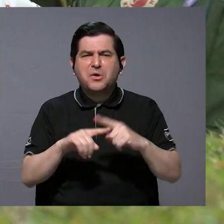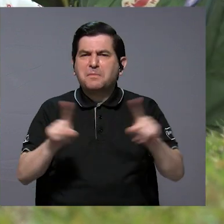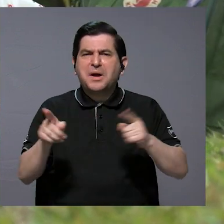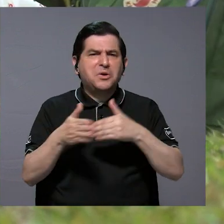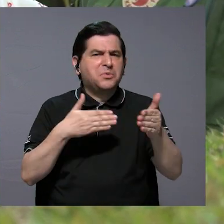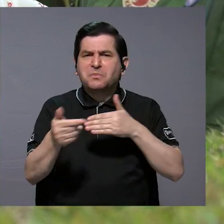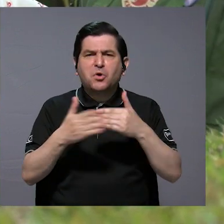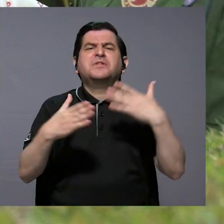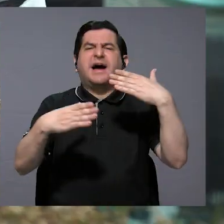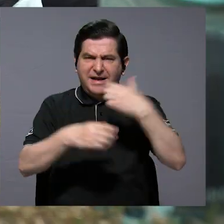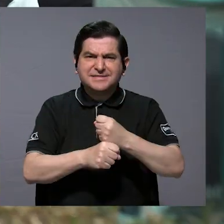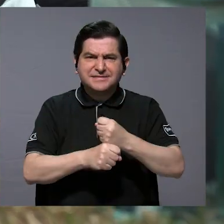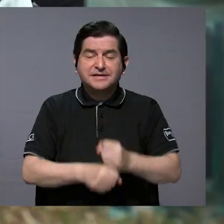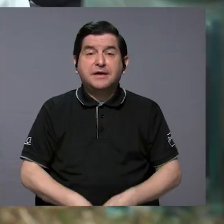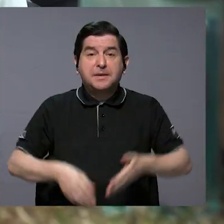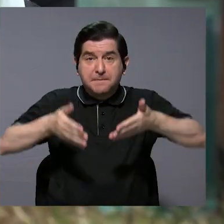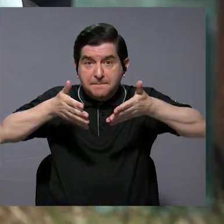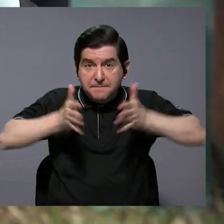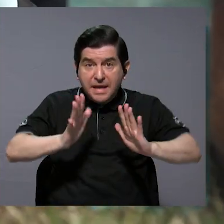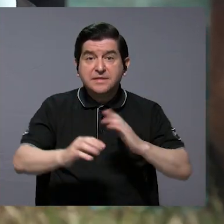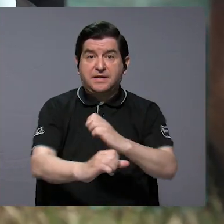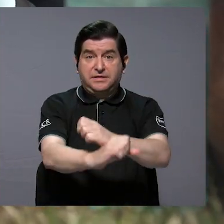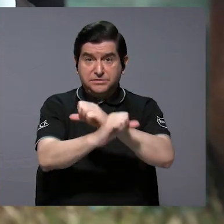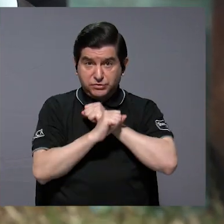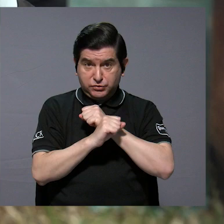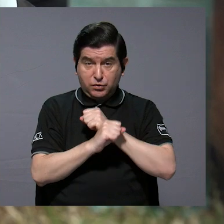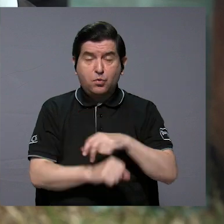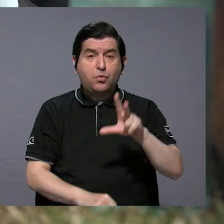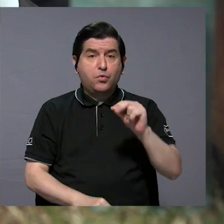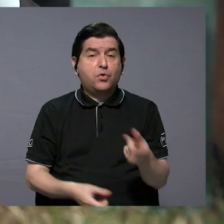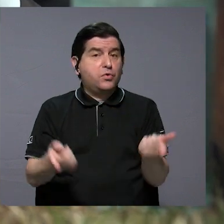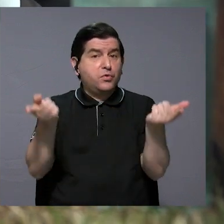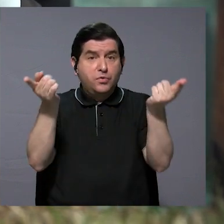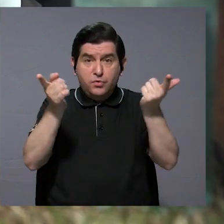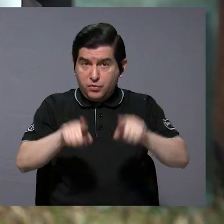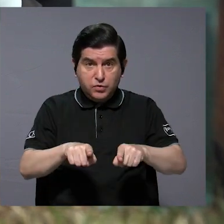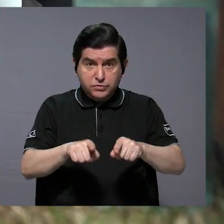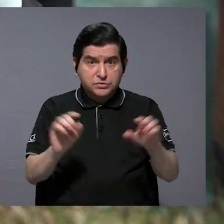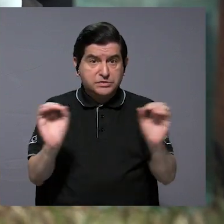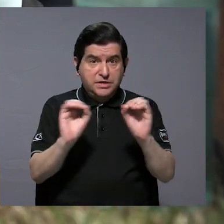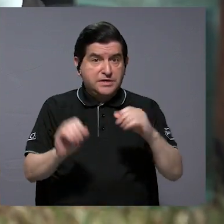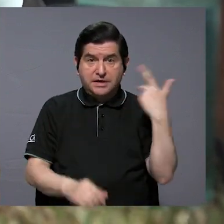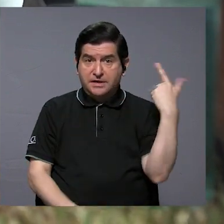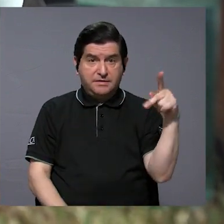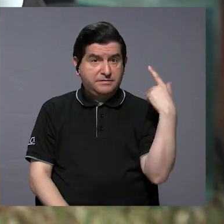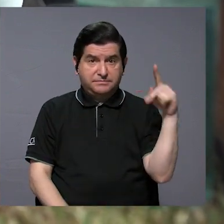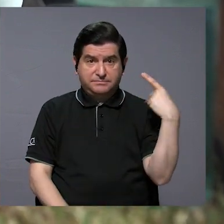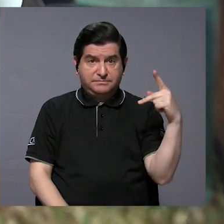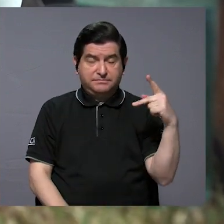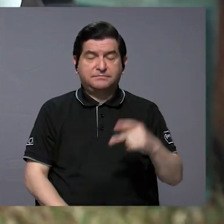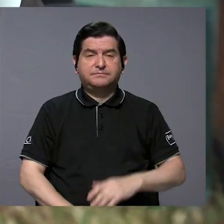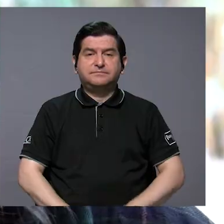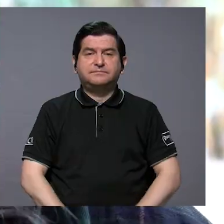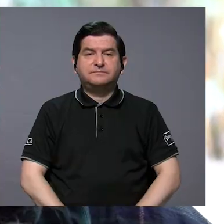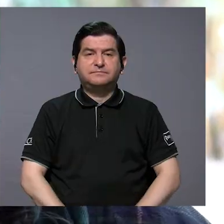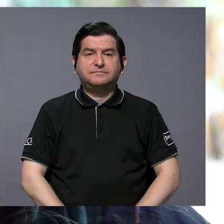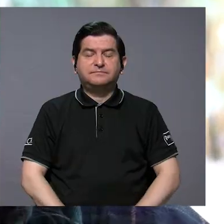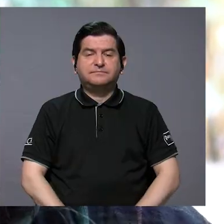miedo, hacerlo mientras estés segura de que no te va a pasar nada